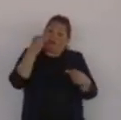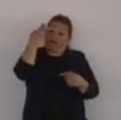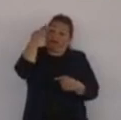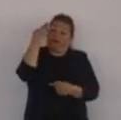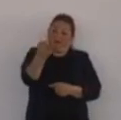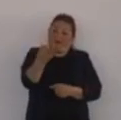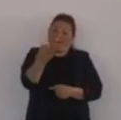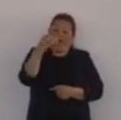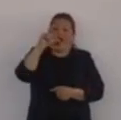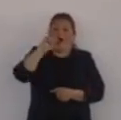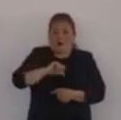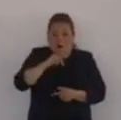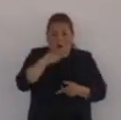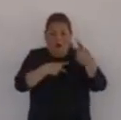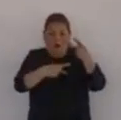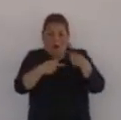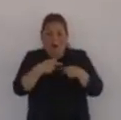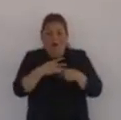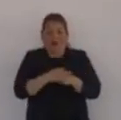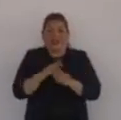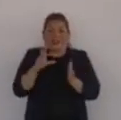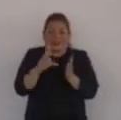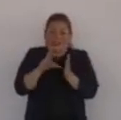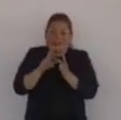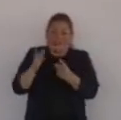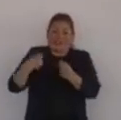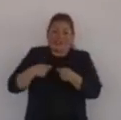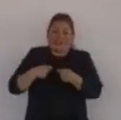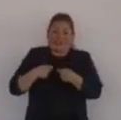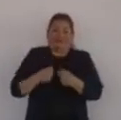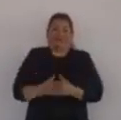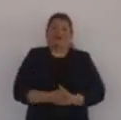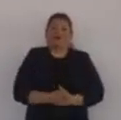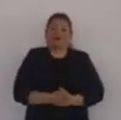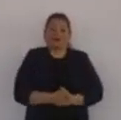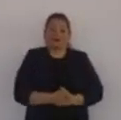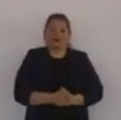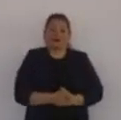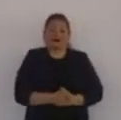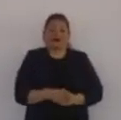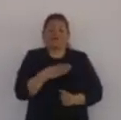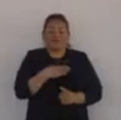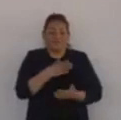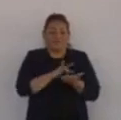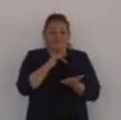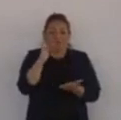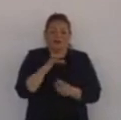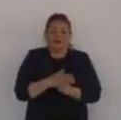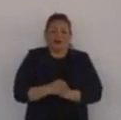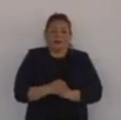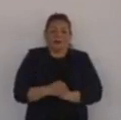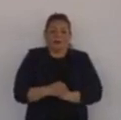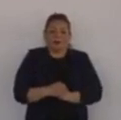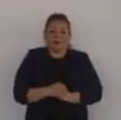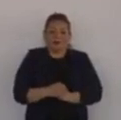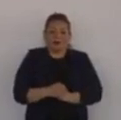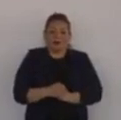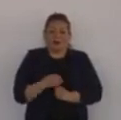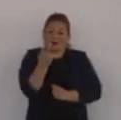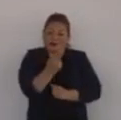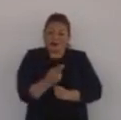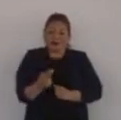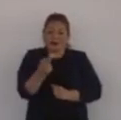Y hoy está aquí recogiendo su tarjeta del bienestar. Y por supuesto agradecerles a todos y todas